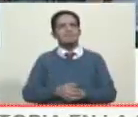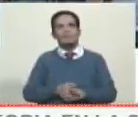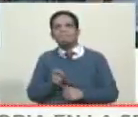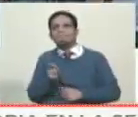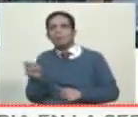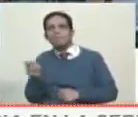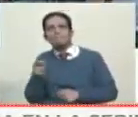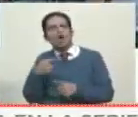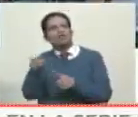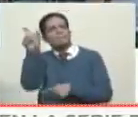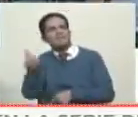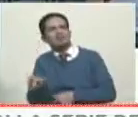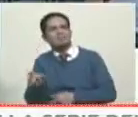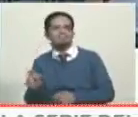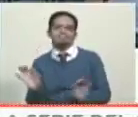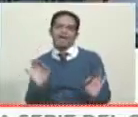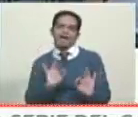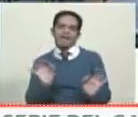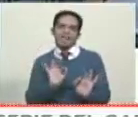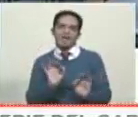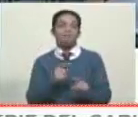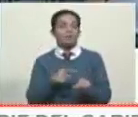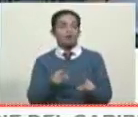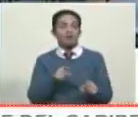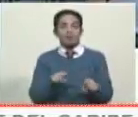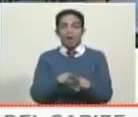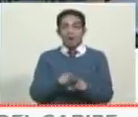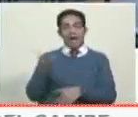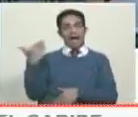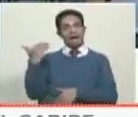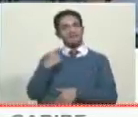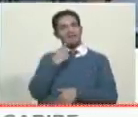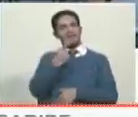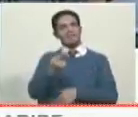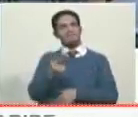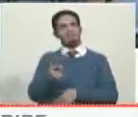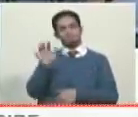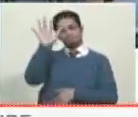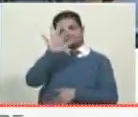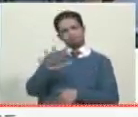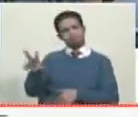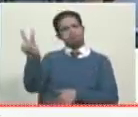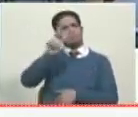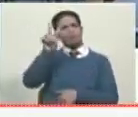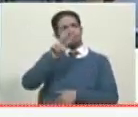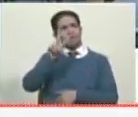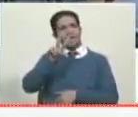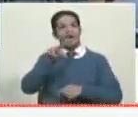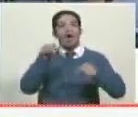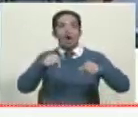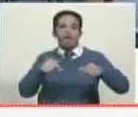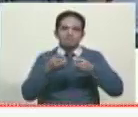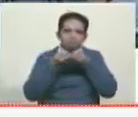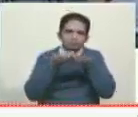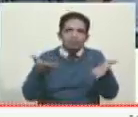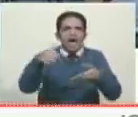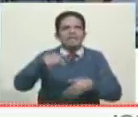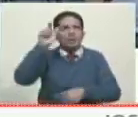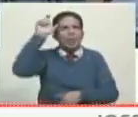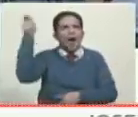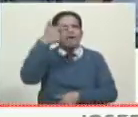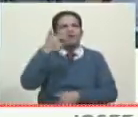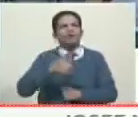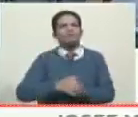nadie pero así como lo hemos dicho en toda venezuela lo decimos en guárico y todo